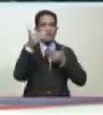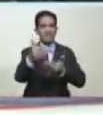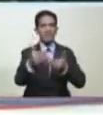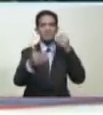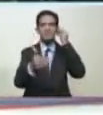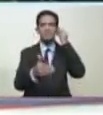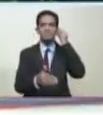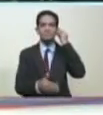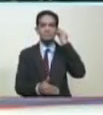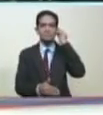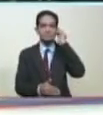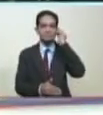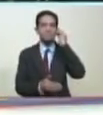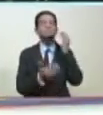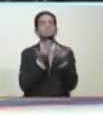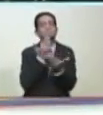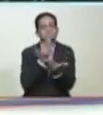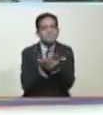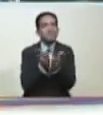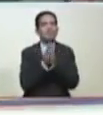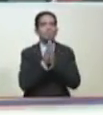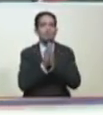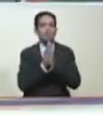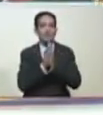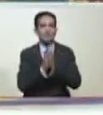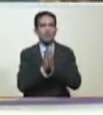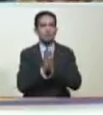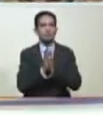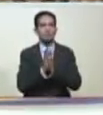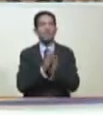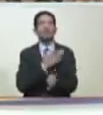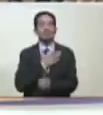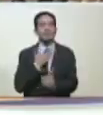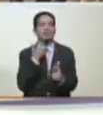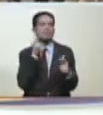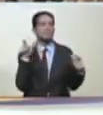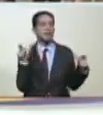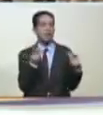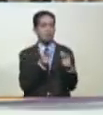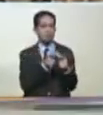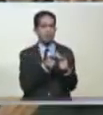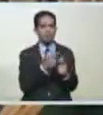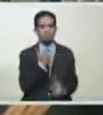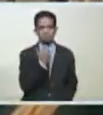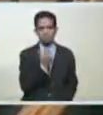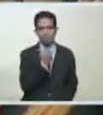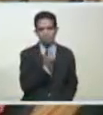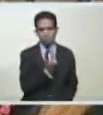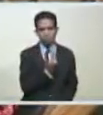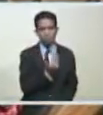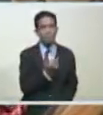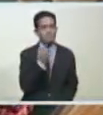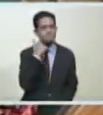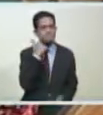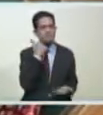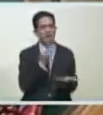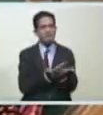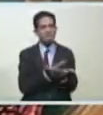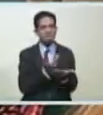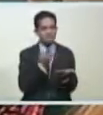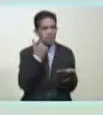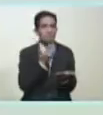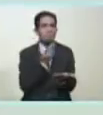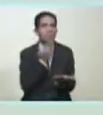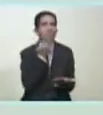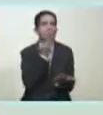Se lo pido, por favor. Quisiera tener una reunión con la Comisión de la Verdad pronto para ver la propuesta y